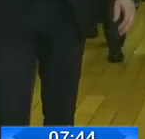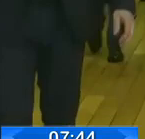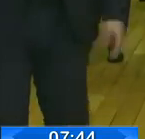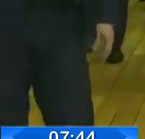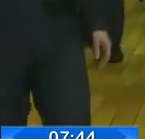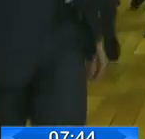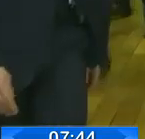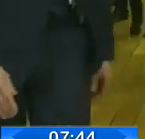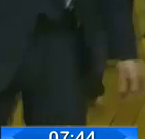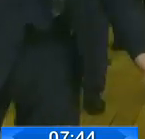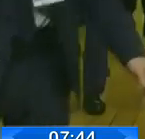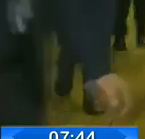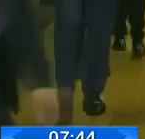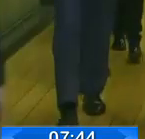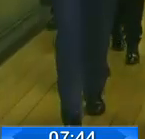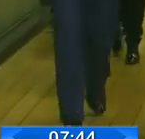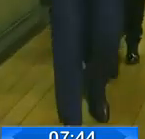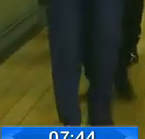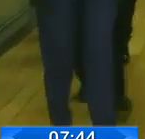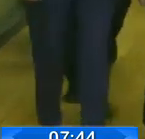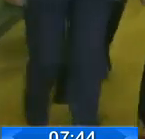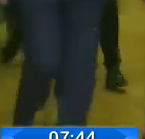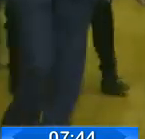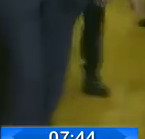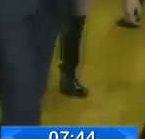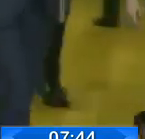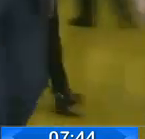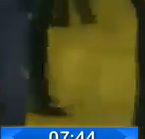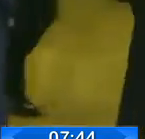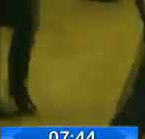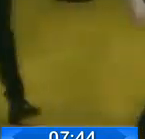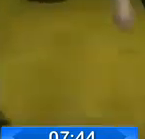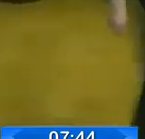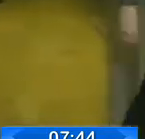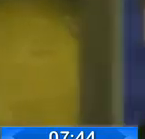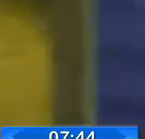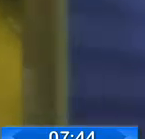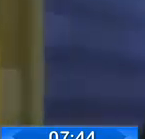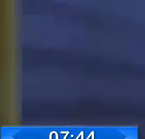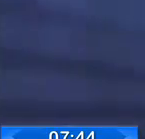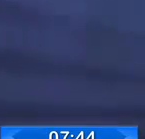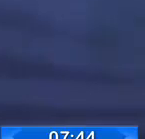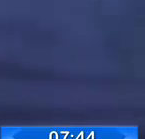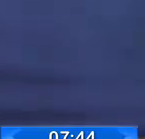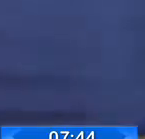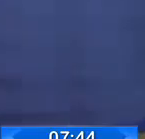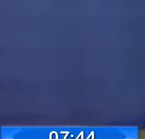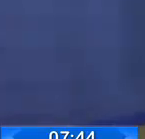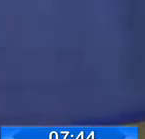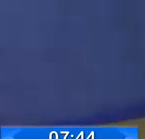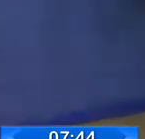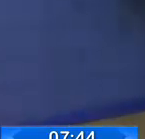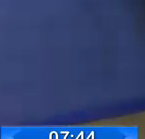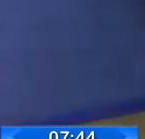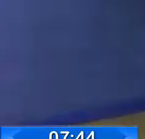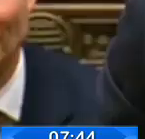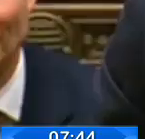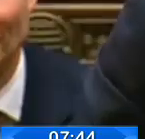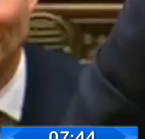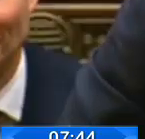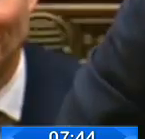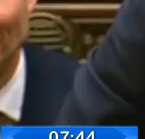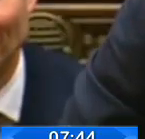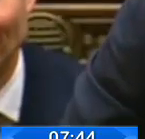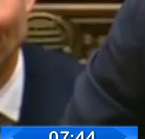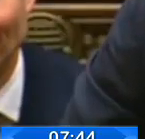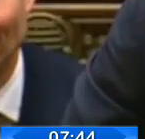censura. Esto y más al retornar en la primera entrega del noticiero El Comercio TV en la señal de Televicentro 744. Temperatura en la